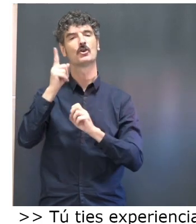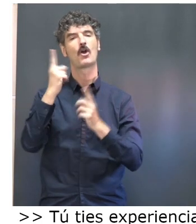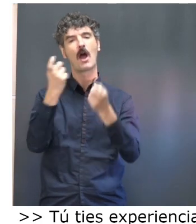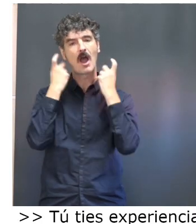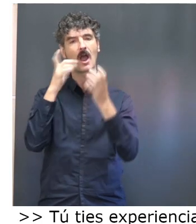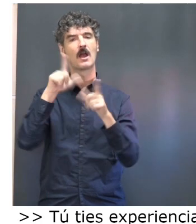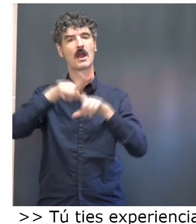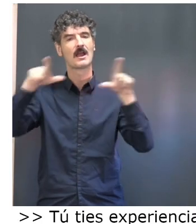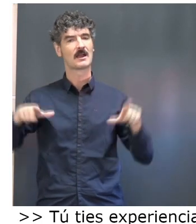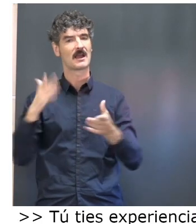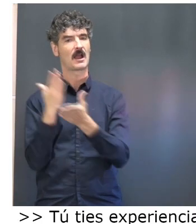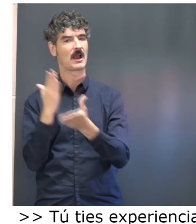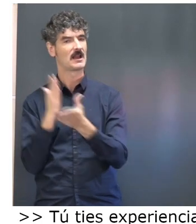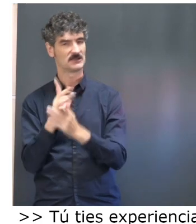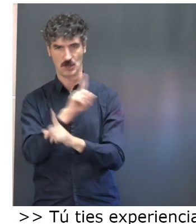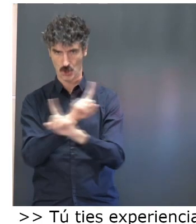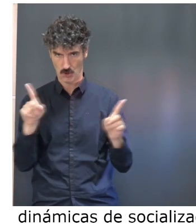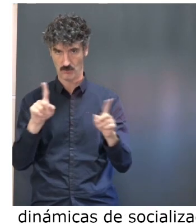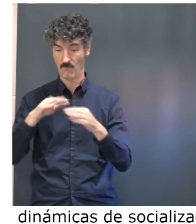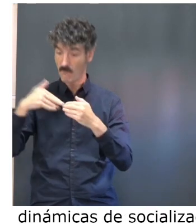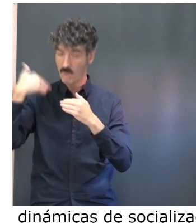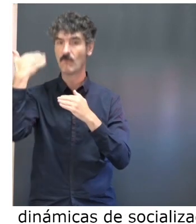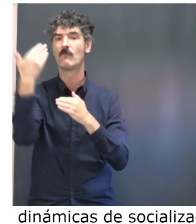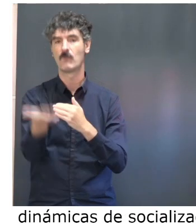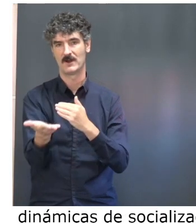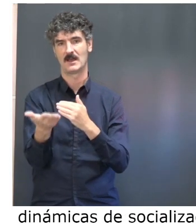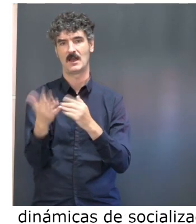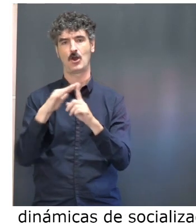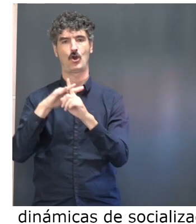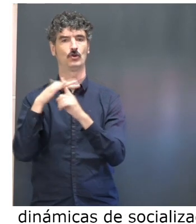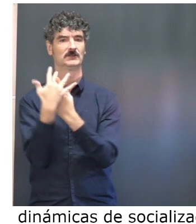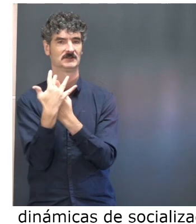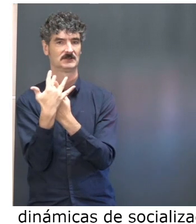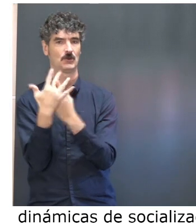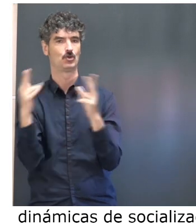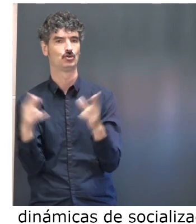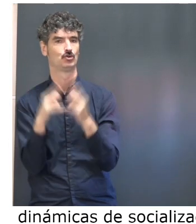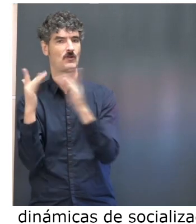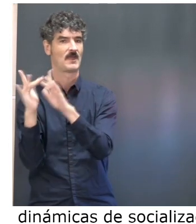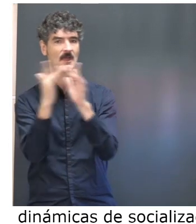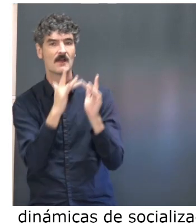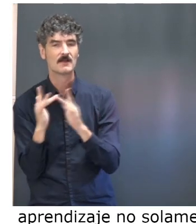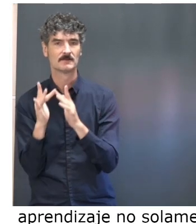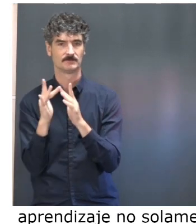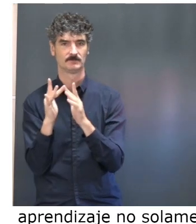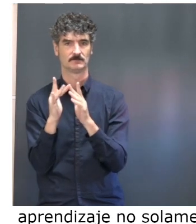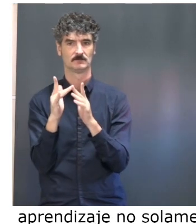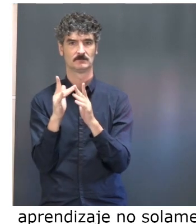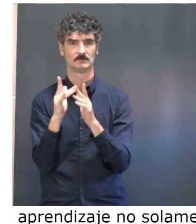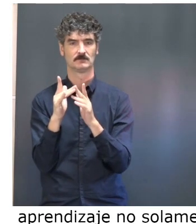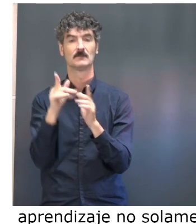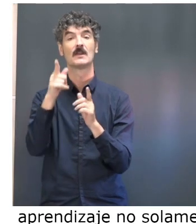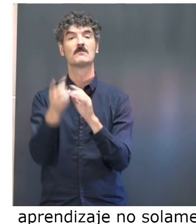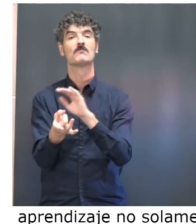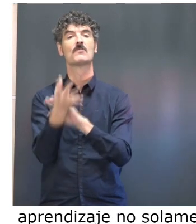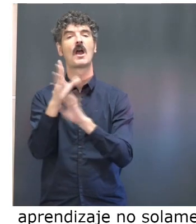ocurre dentro del aula, sino que también en todo el contexto social que se da se produce